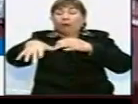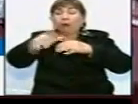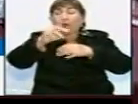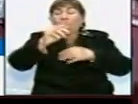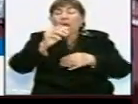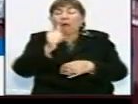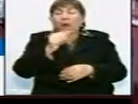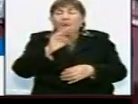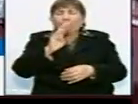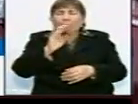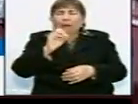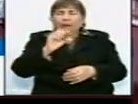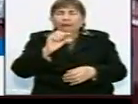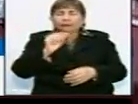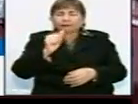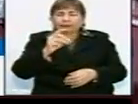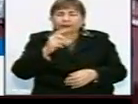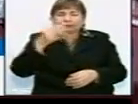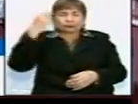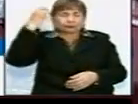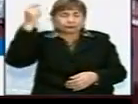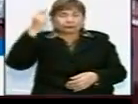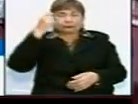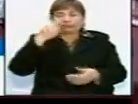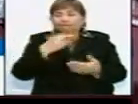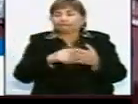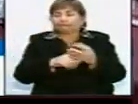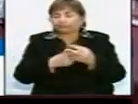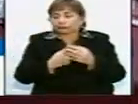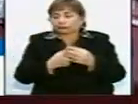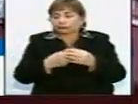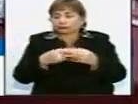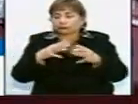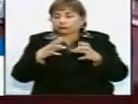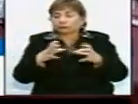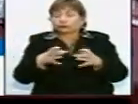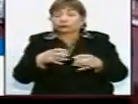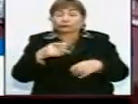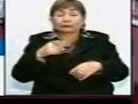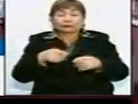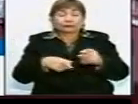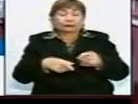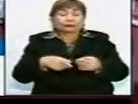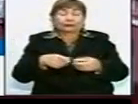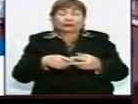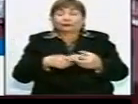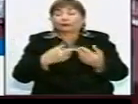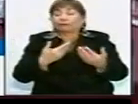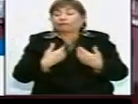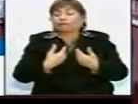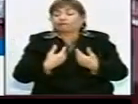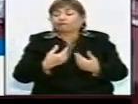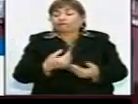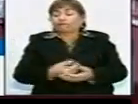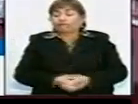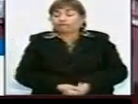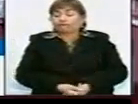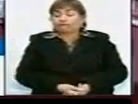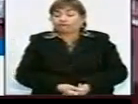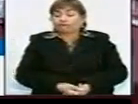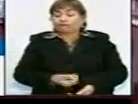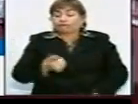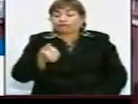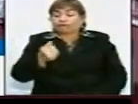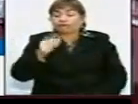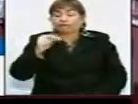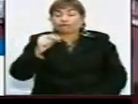piura nacen de las alturas de piedra no nacen las alturas claro y ahí senamhi por ejemplo tiene este conjuntamente con lana